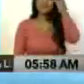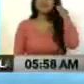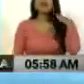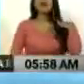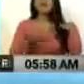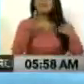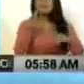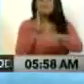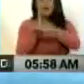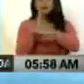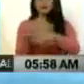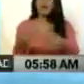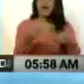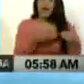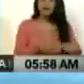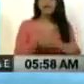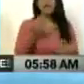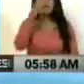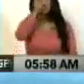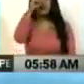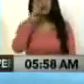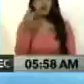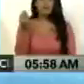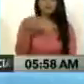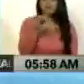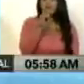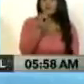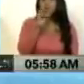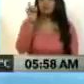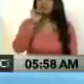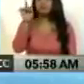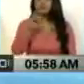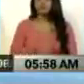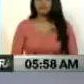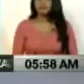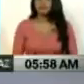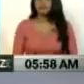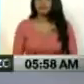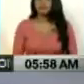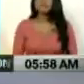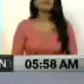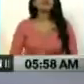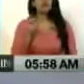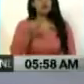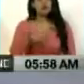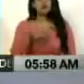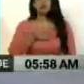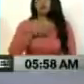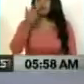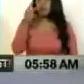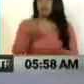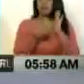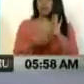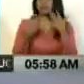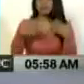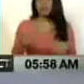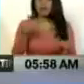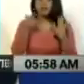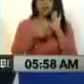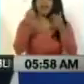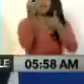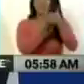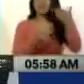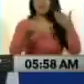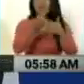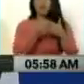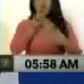hacer una pausa, revisamos con Verónica Chacón más información en nuestra pantalla interactiva. Así es, José, queremos mostrarles de inmediato la caricatura que les